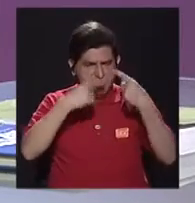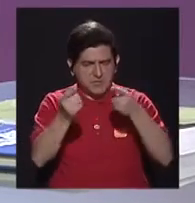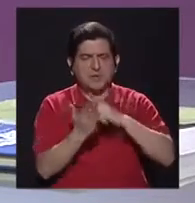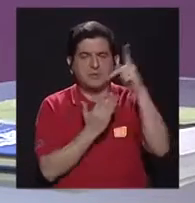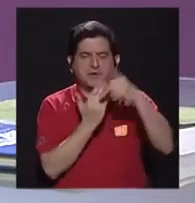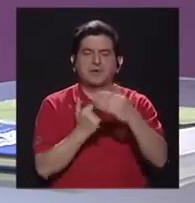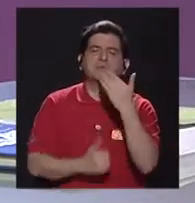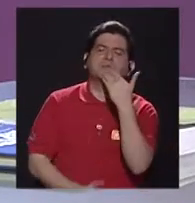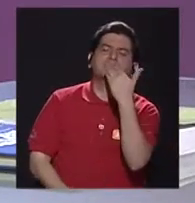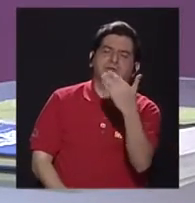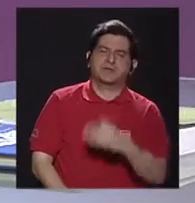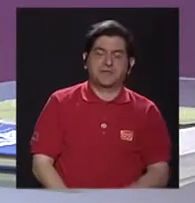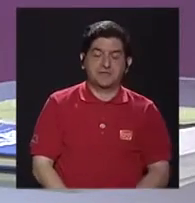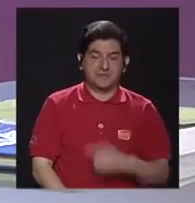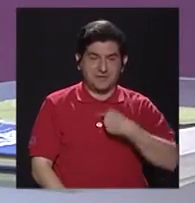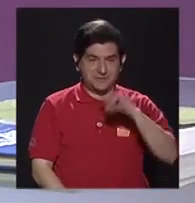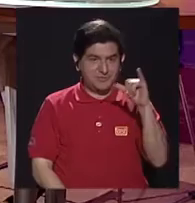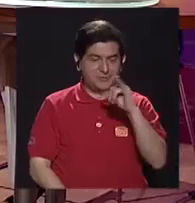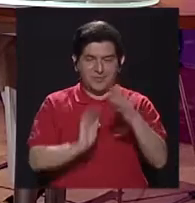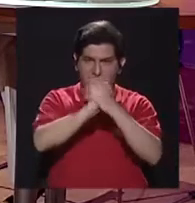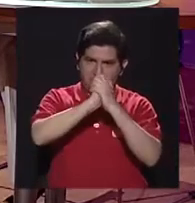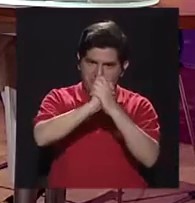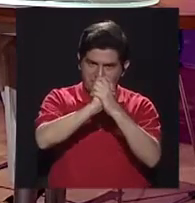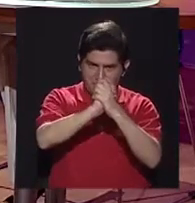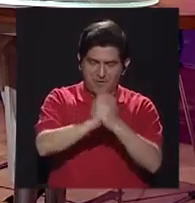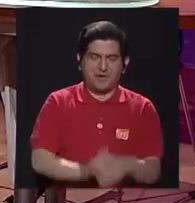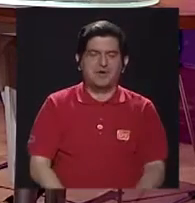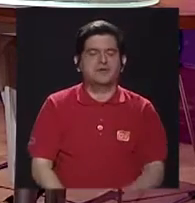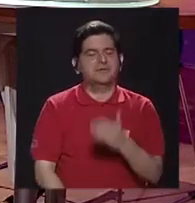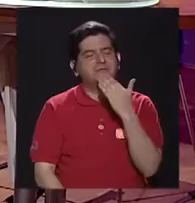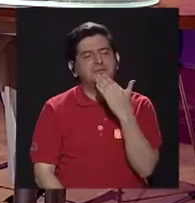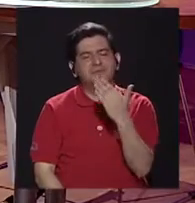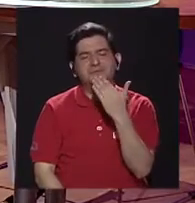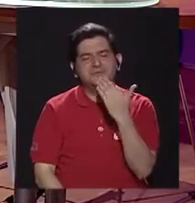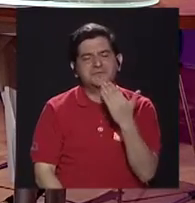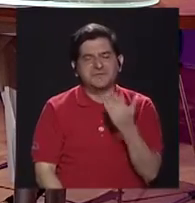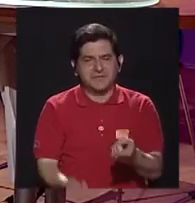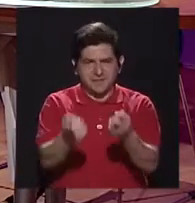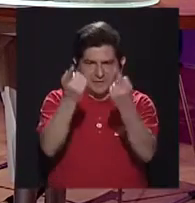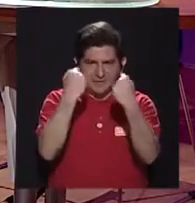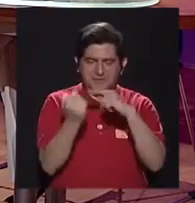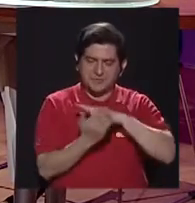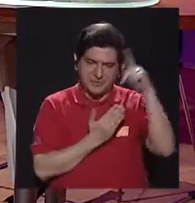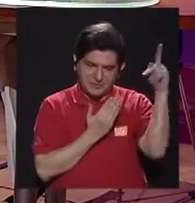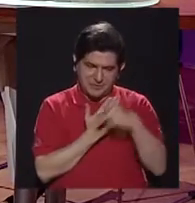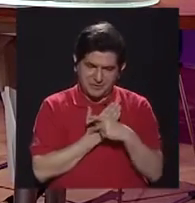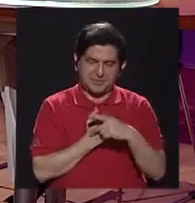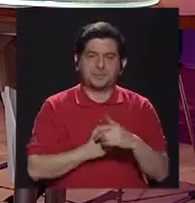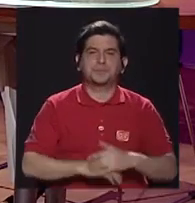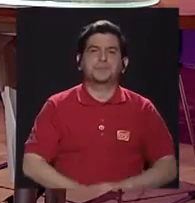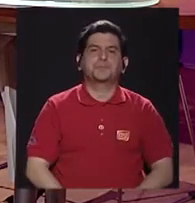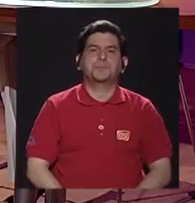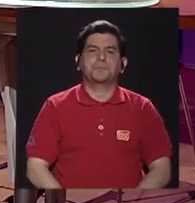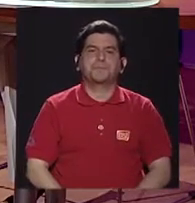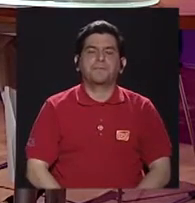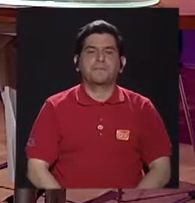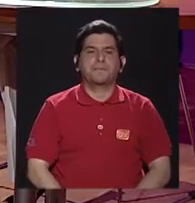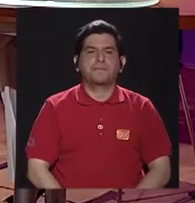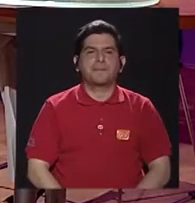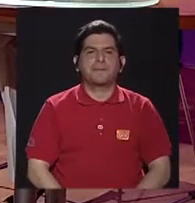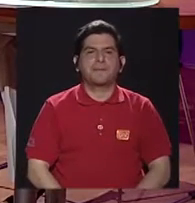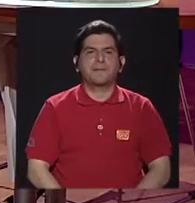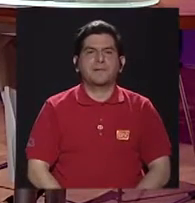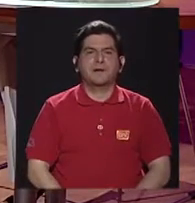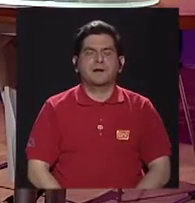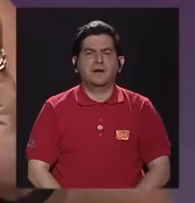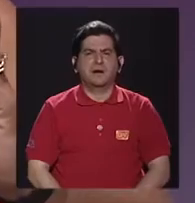Muchas gracias. Me uno muy a la amable felicitación y también al agradecimiento por acompañarnos en este programa. ¿Cuál será el